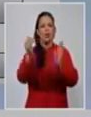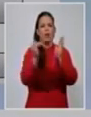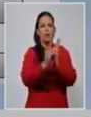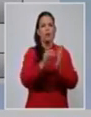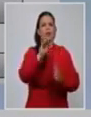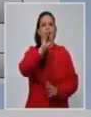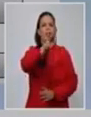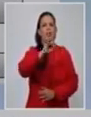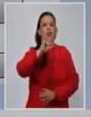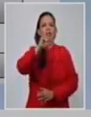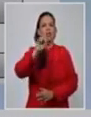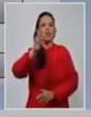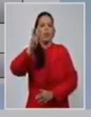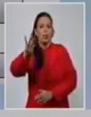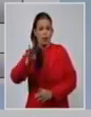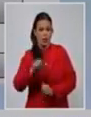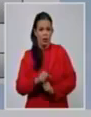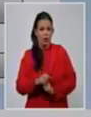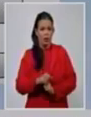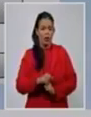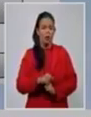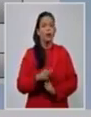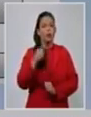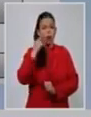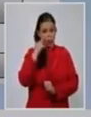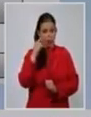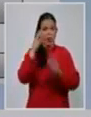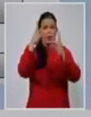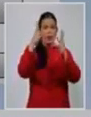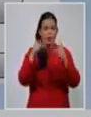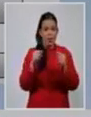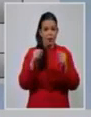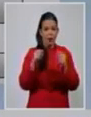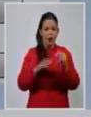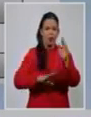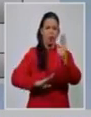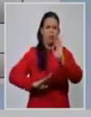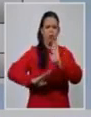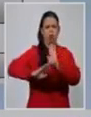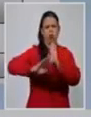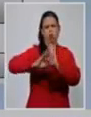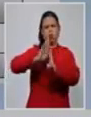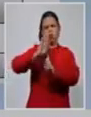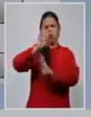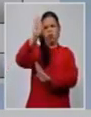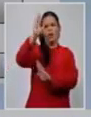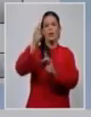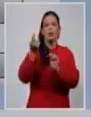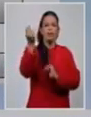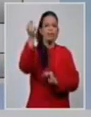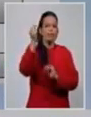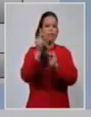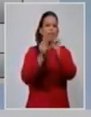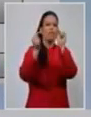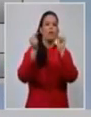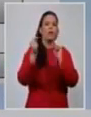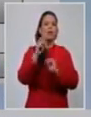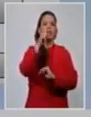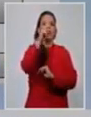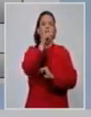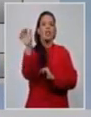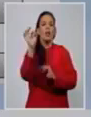96.437.763. A este paso, no dudo que en los próximos días lleguemos a los 100 millones de